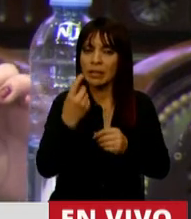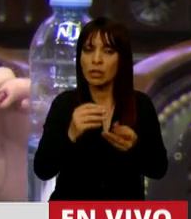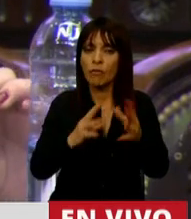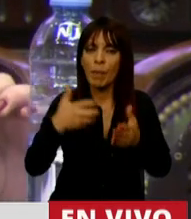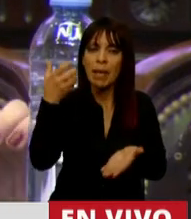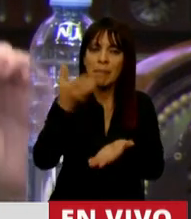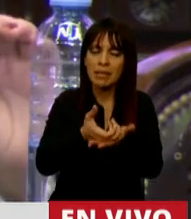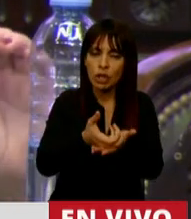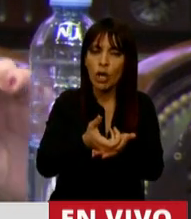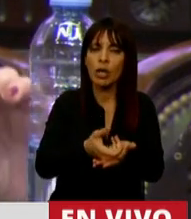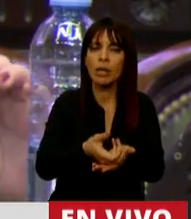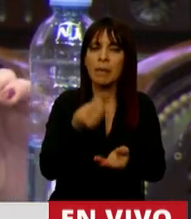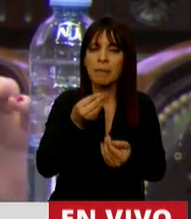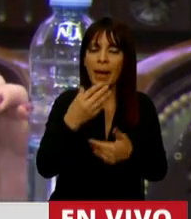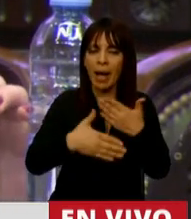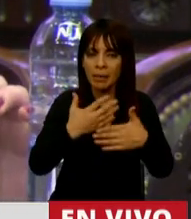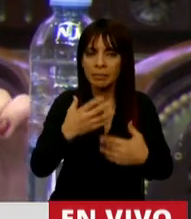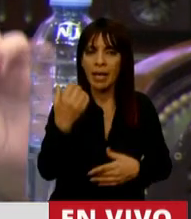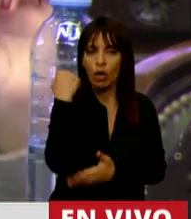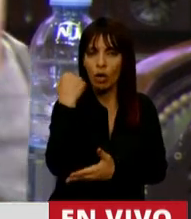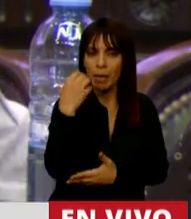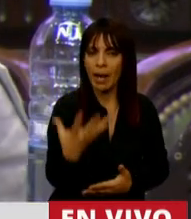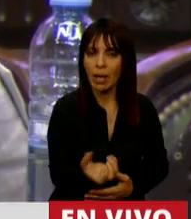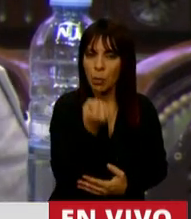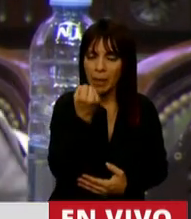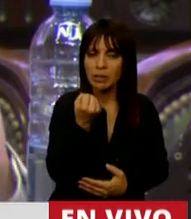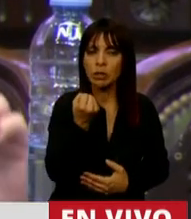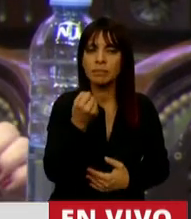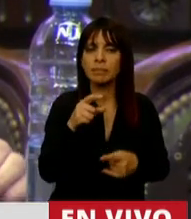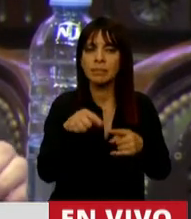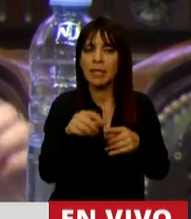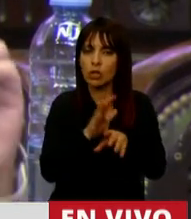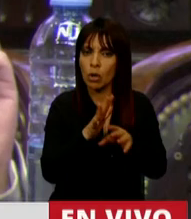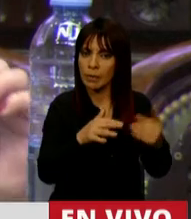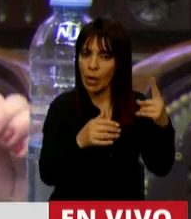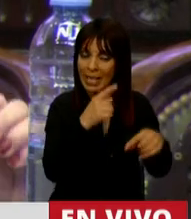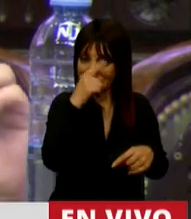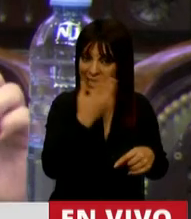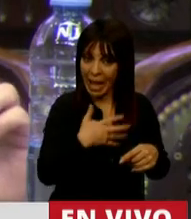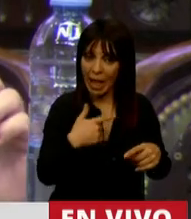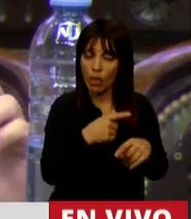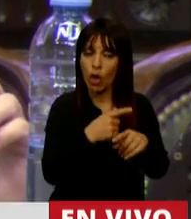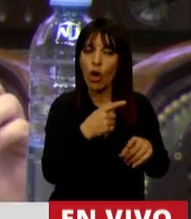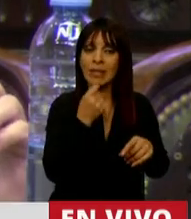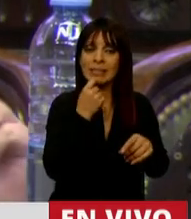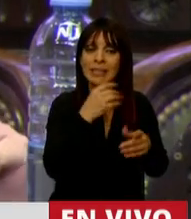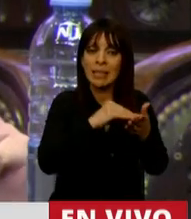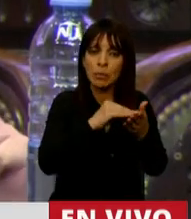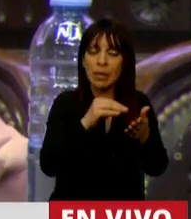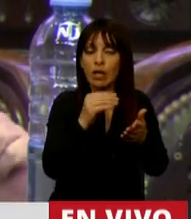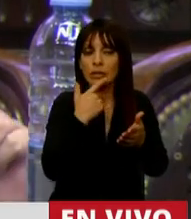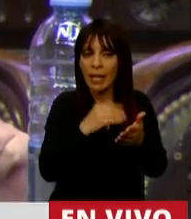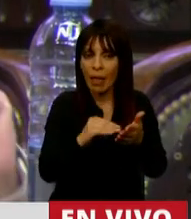necesarias para la recuperación económica son reacias a los estados donde los legislativos no deliberan